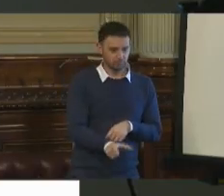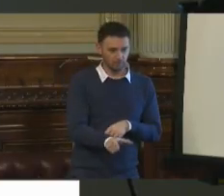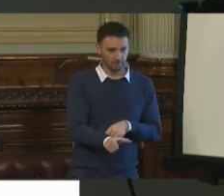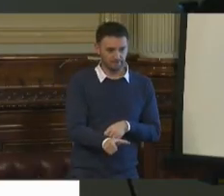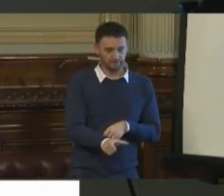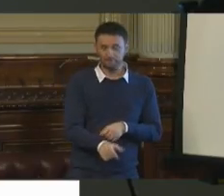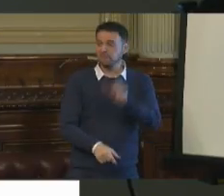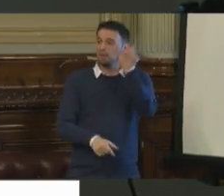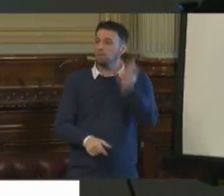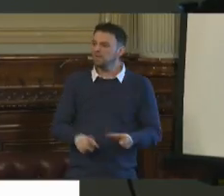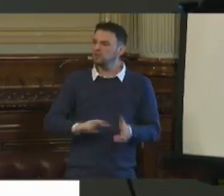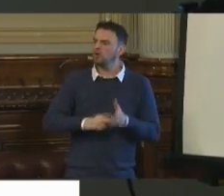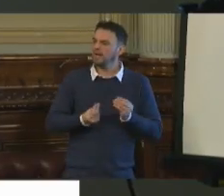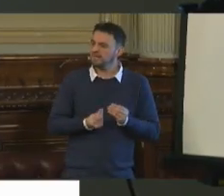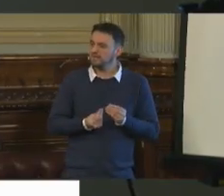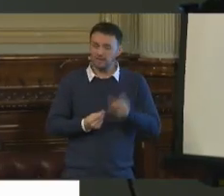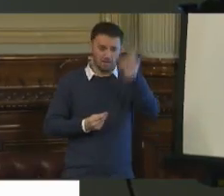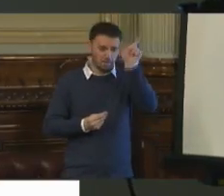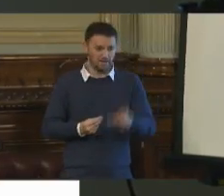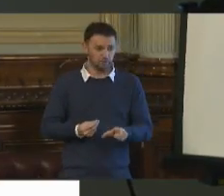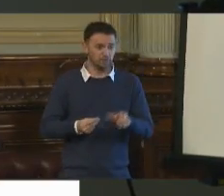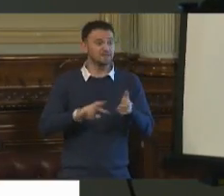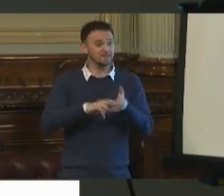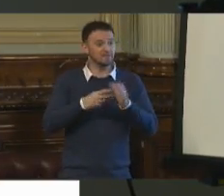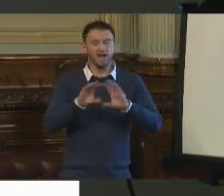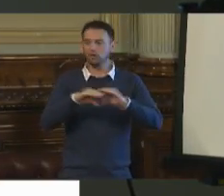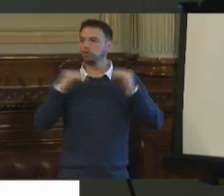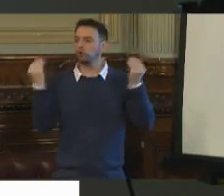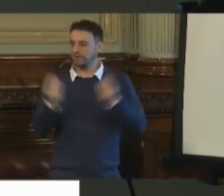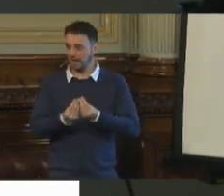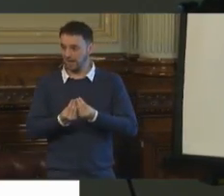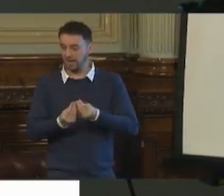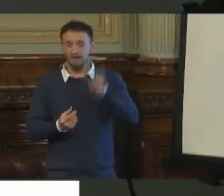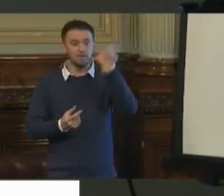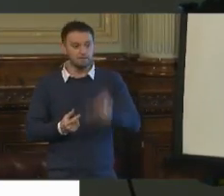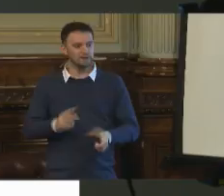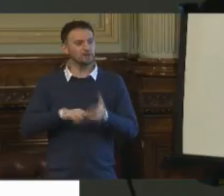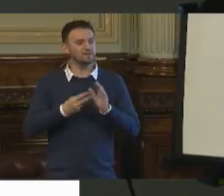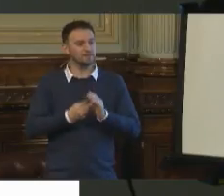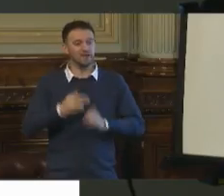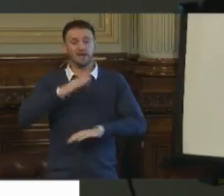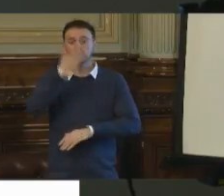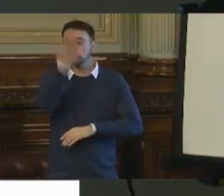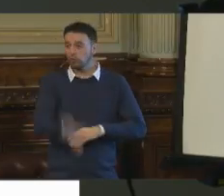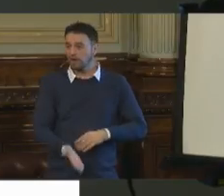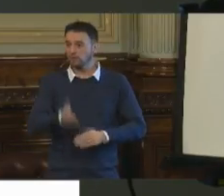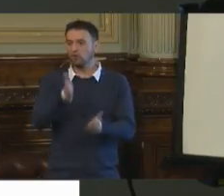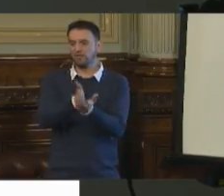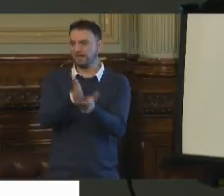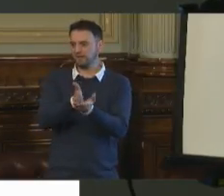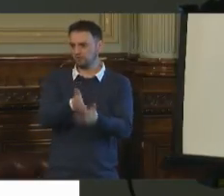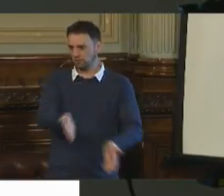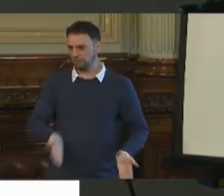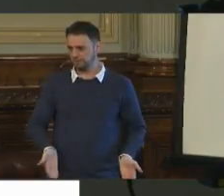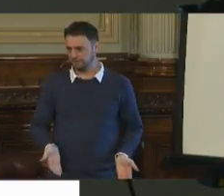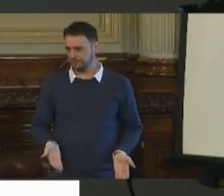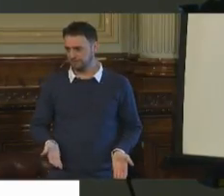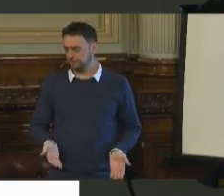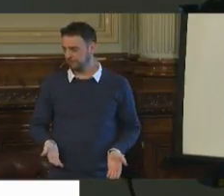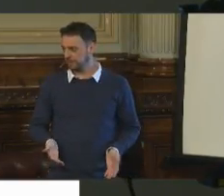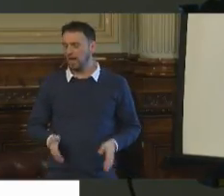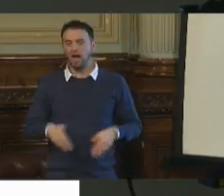persona significa totalidad y persona significa sujeto de derecho entonces estamos